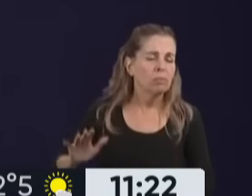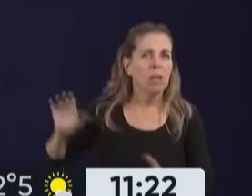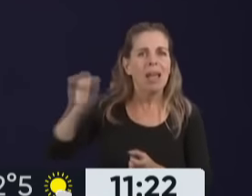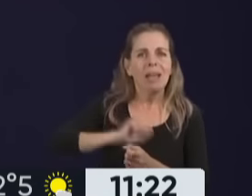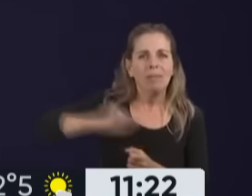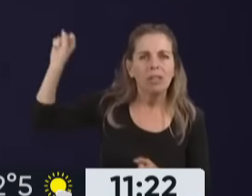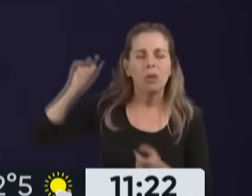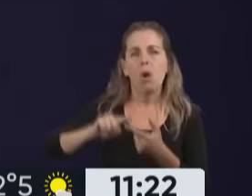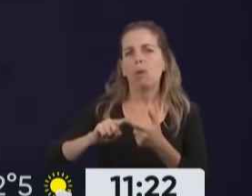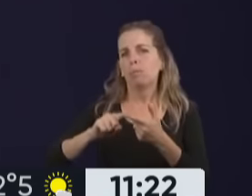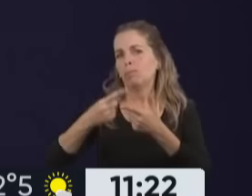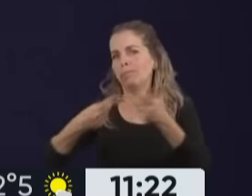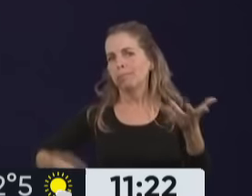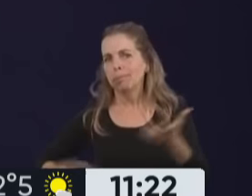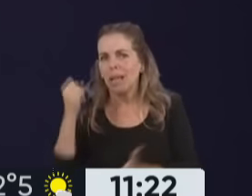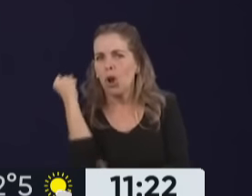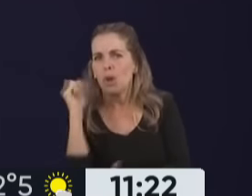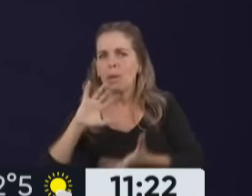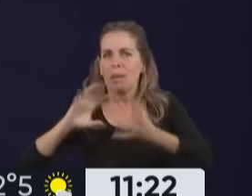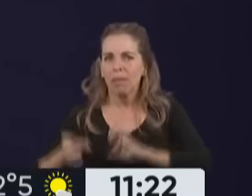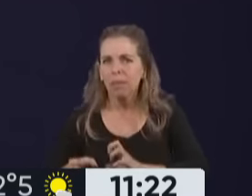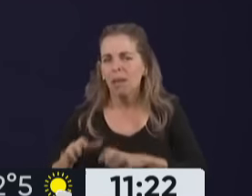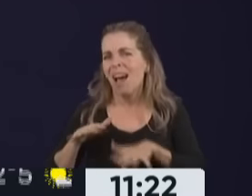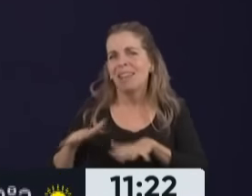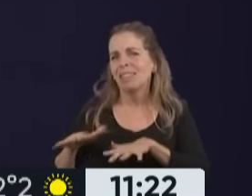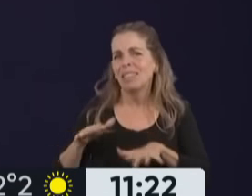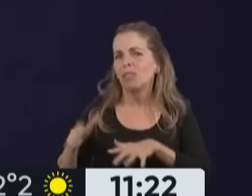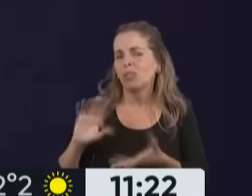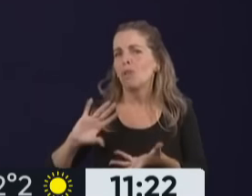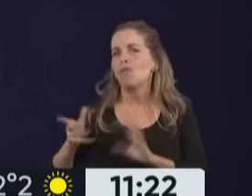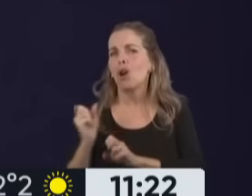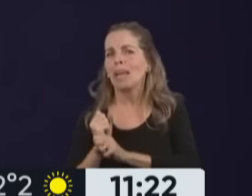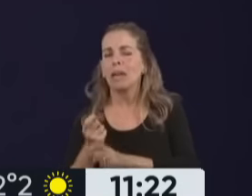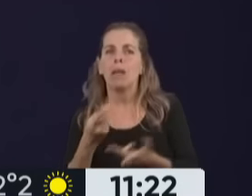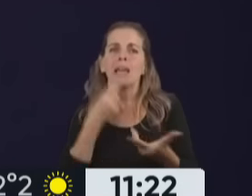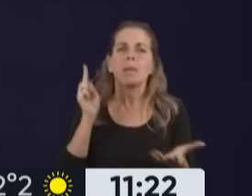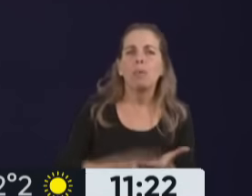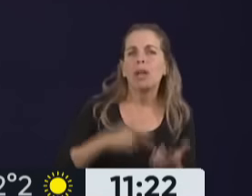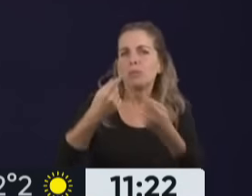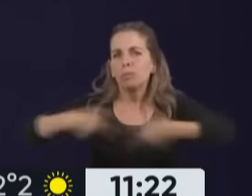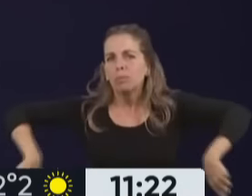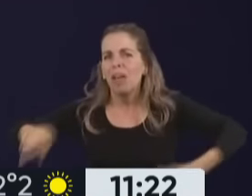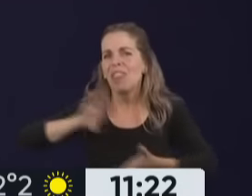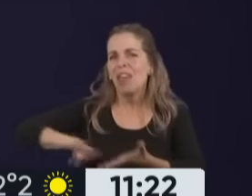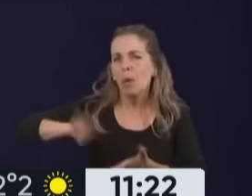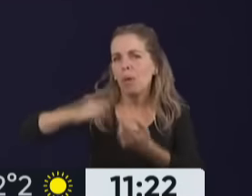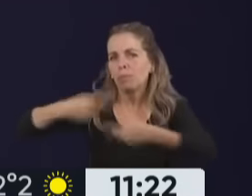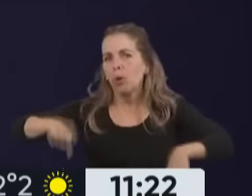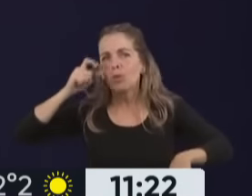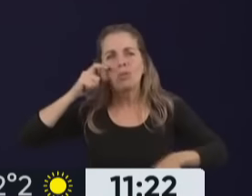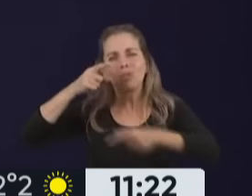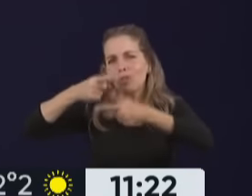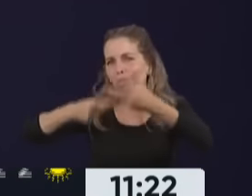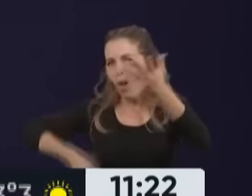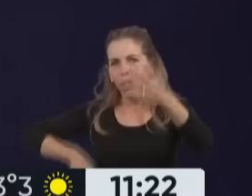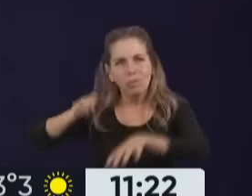por por supuesto, la dinámica que había de política fiscal o de las cuentas fiscales o de las cuentas públicas o del equilibrio fiscal,